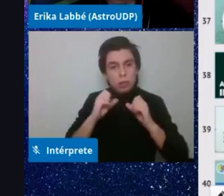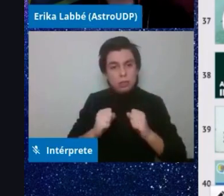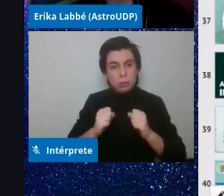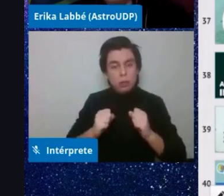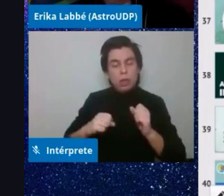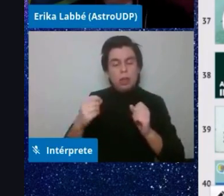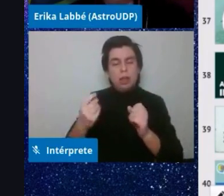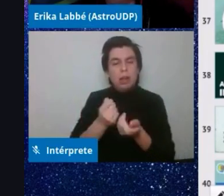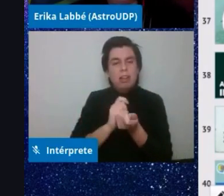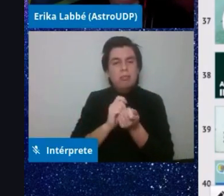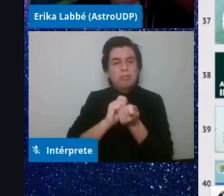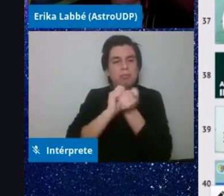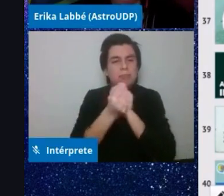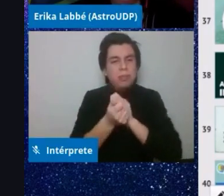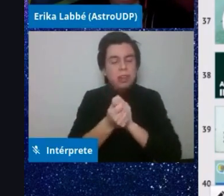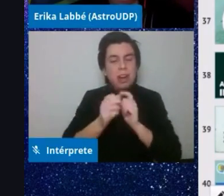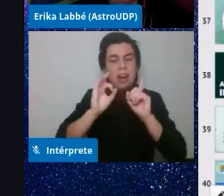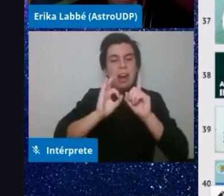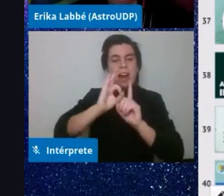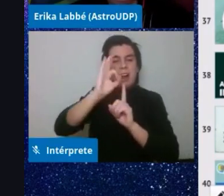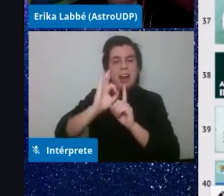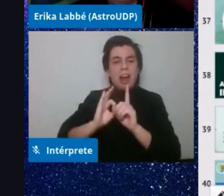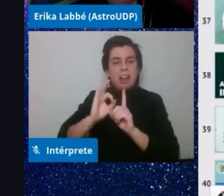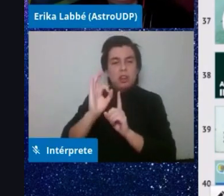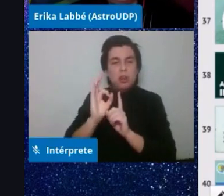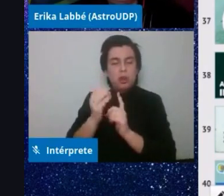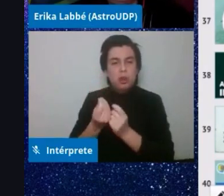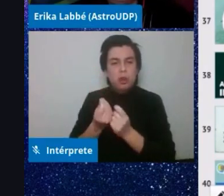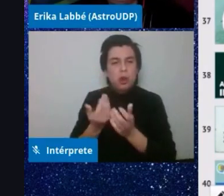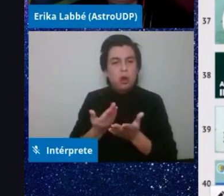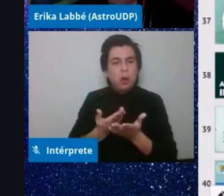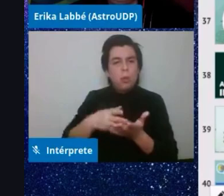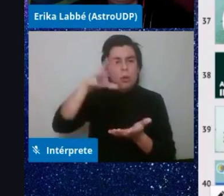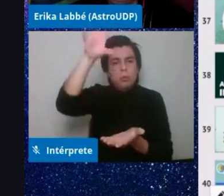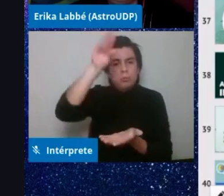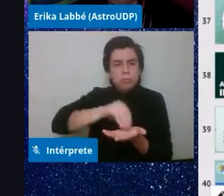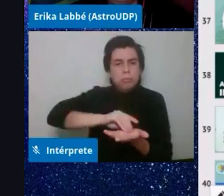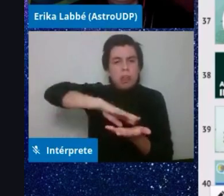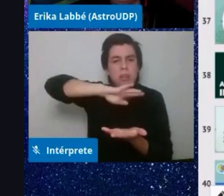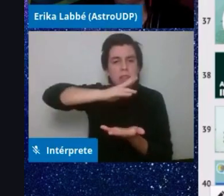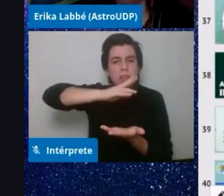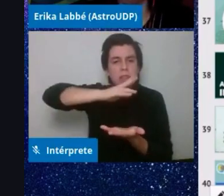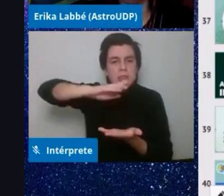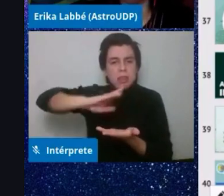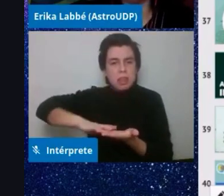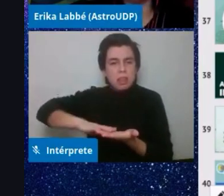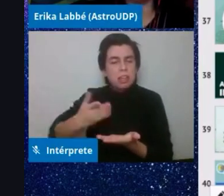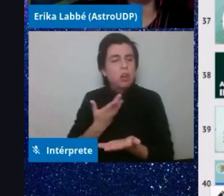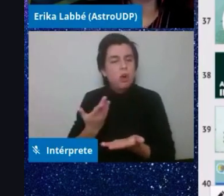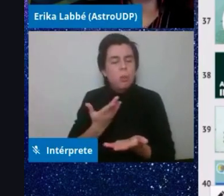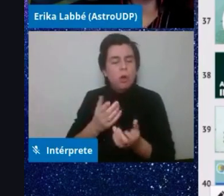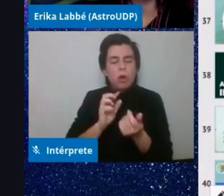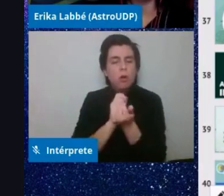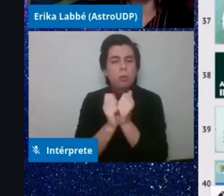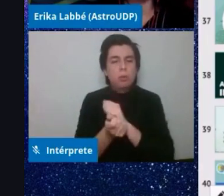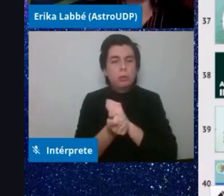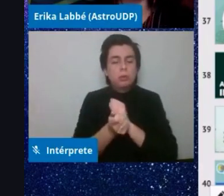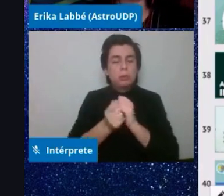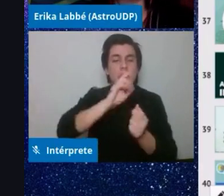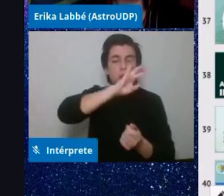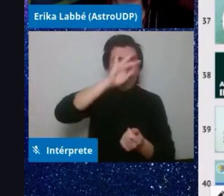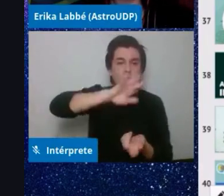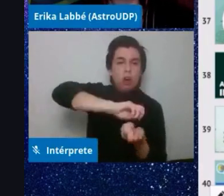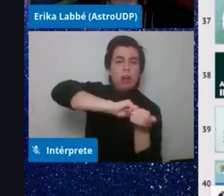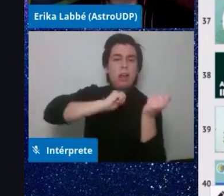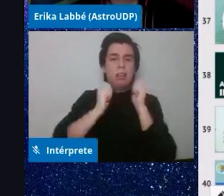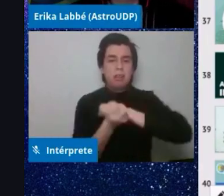temperatura, etcétera. Pero ¿cómo sería una adaptación, quizás táctil, para él, dice, para identificar o detectar con la yema de los dedos? ¿O qué Buena